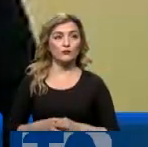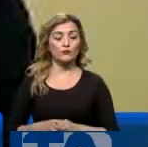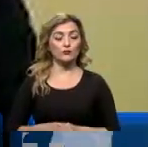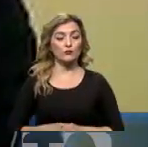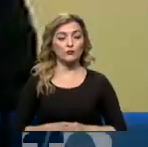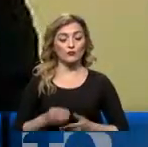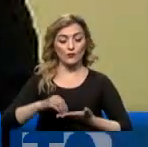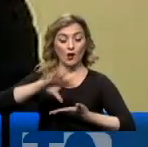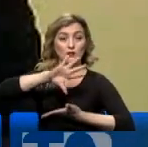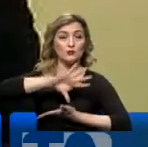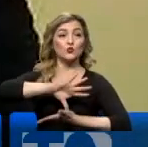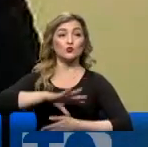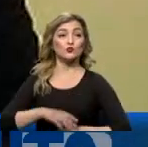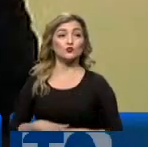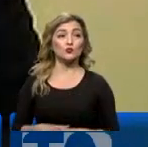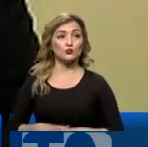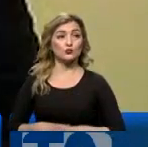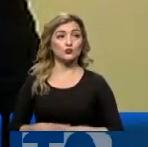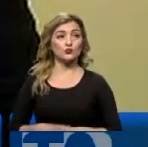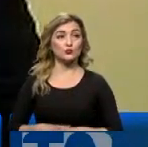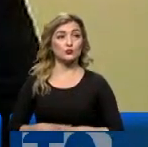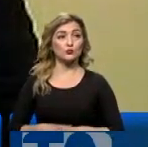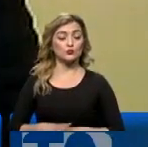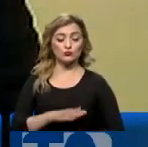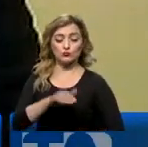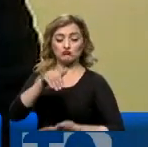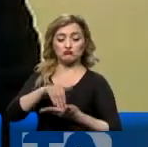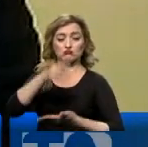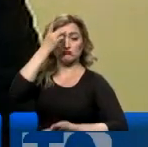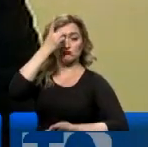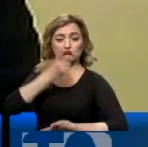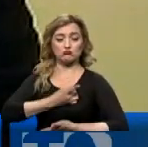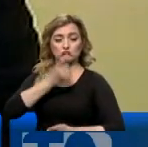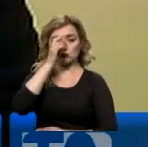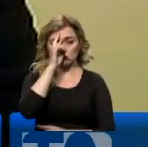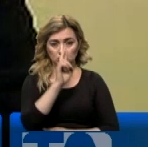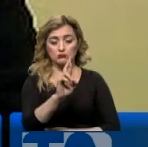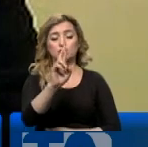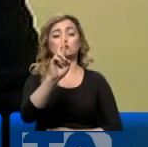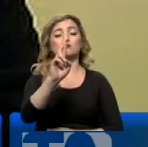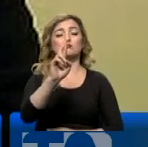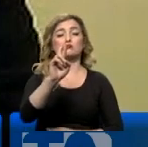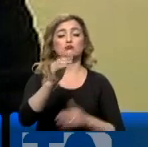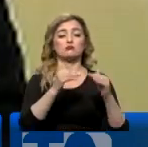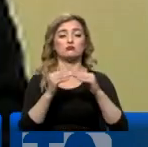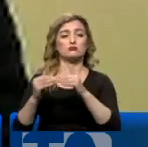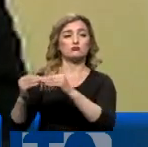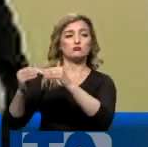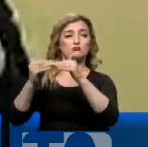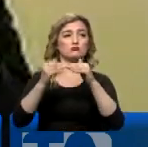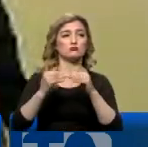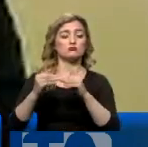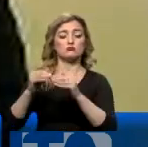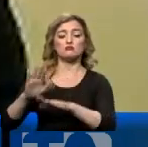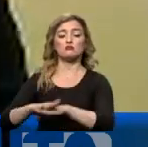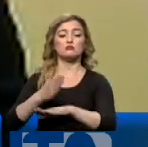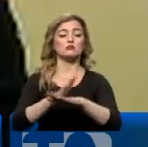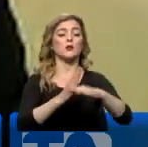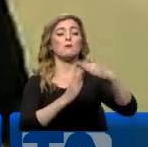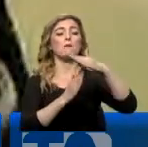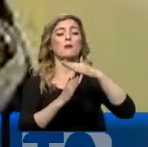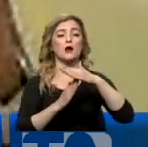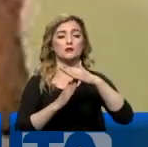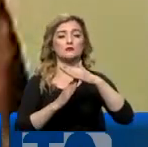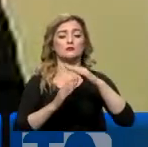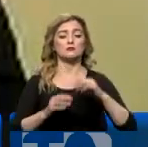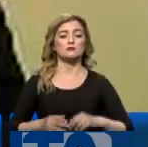que la Asamblea Nacional tiene una posición firme de respeto a la estabilidad democrática. Hacemos un llamado a la paz, a